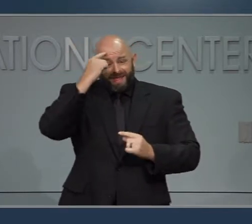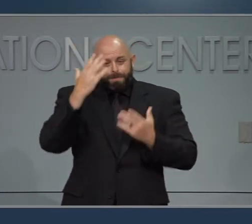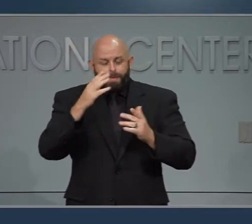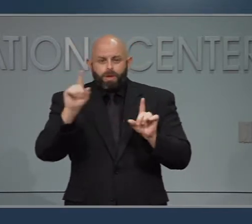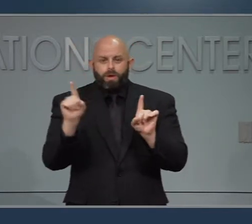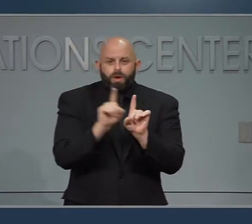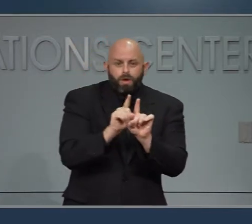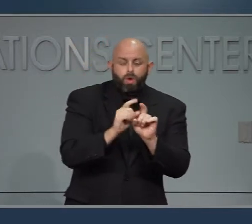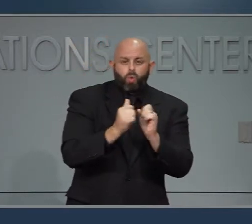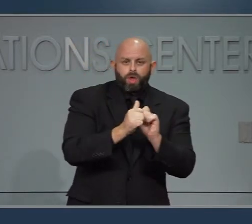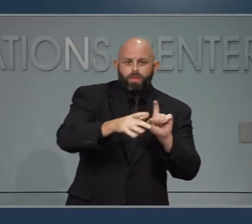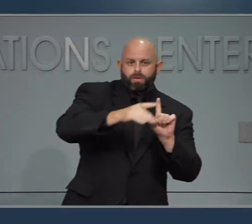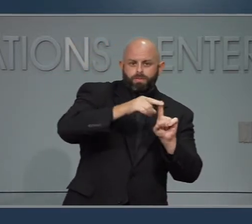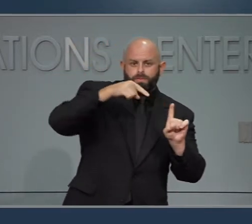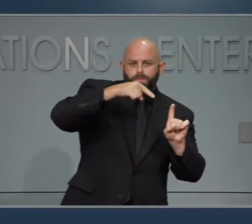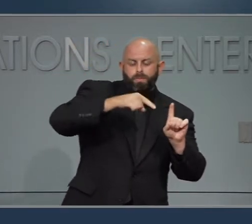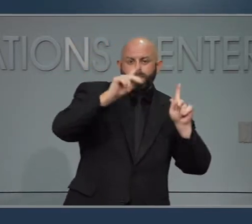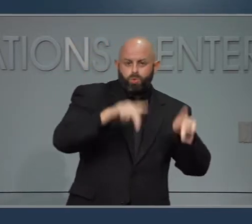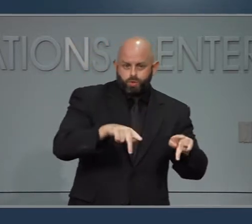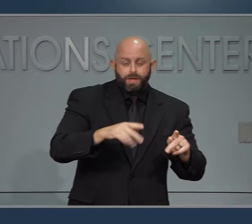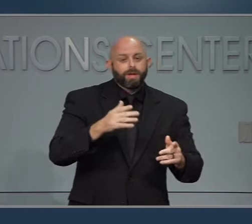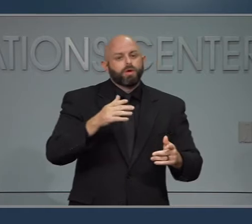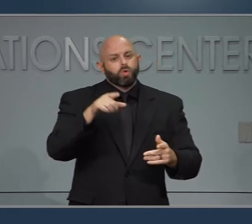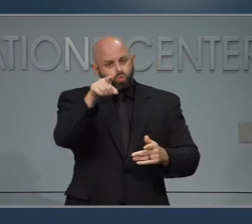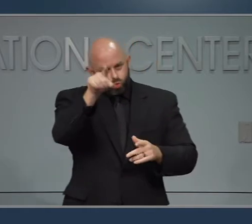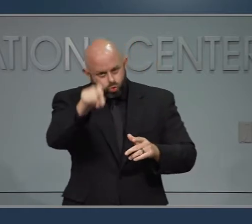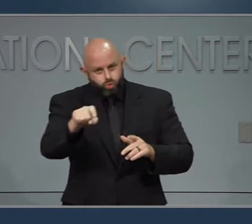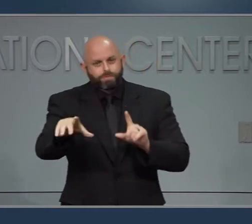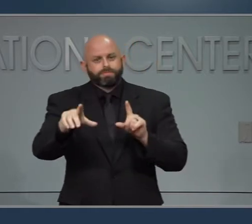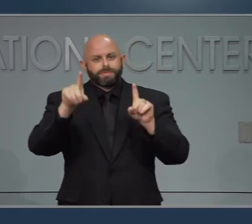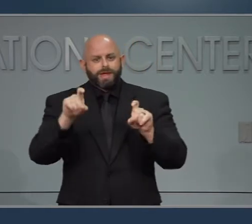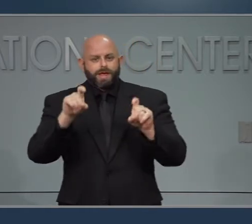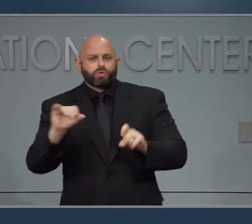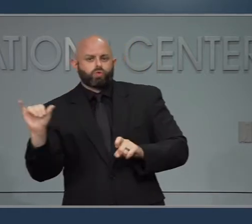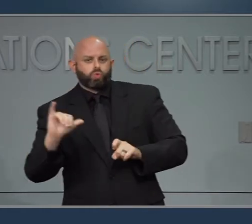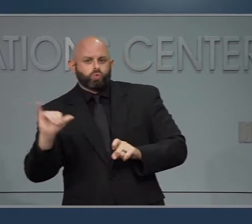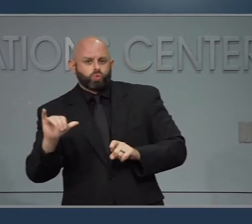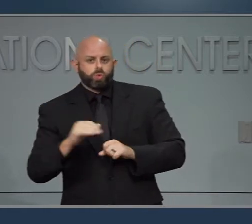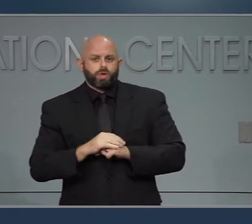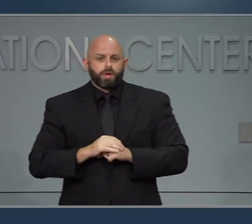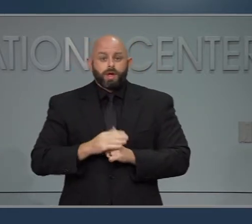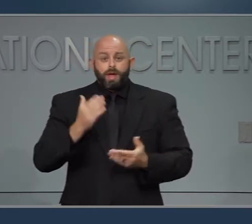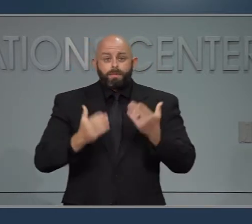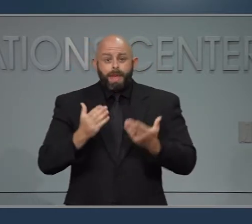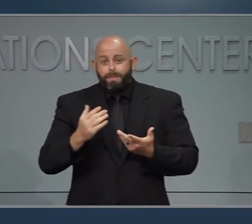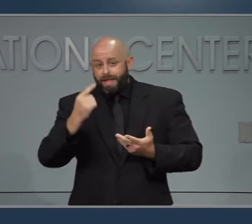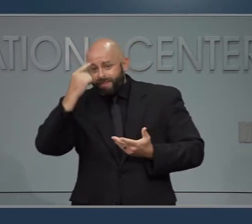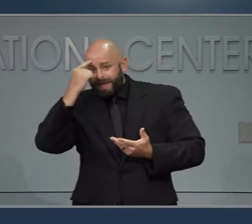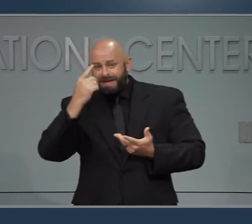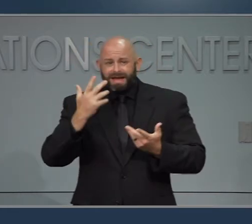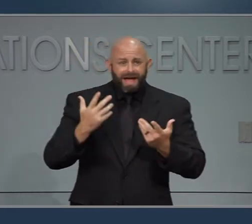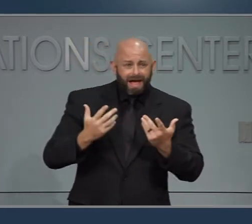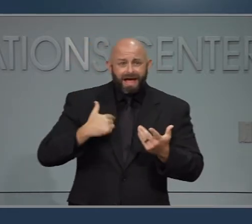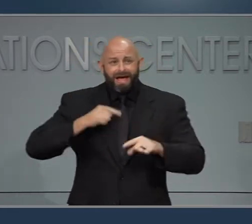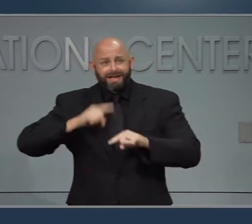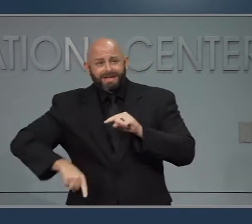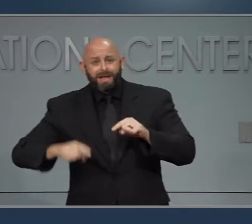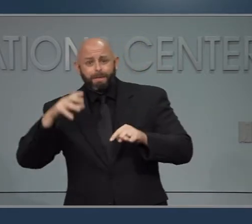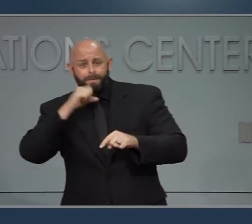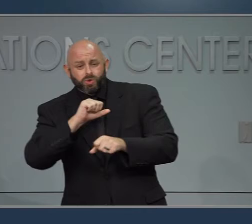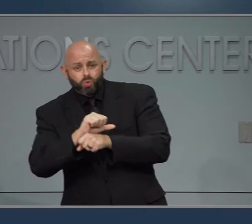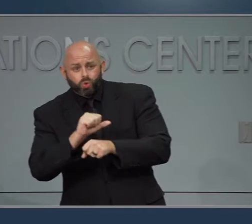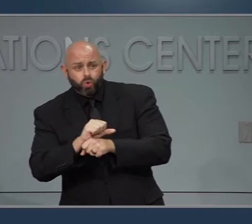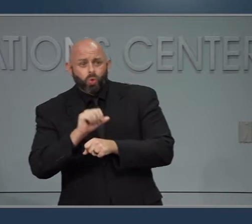estado expuestos deben hacerse la prueba. Tenemos recursos disponibles para quienes tienen obstáculos por perder